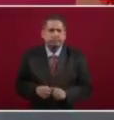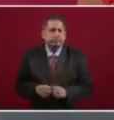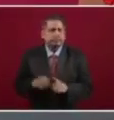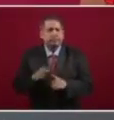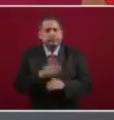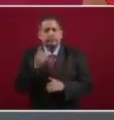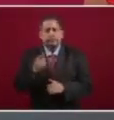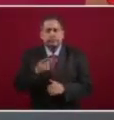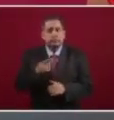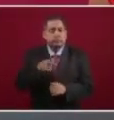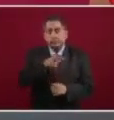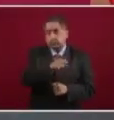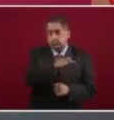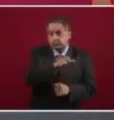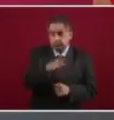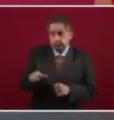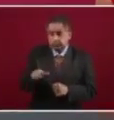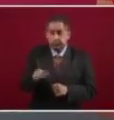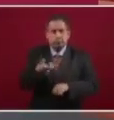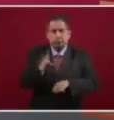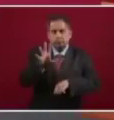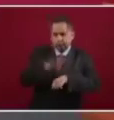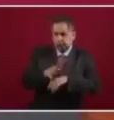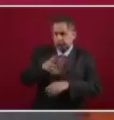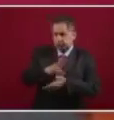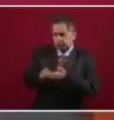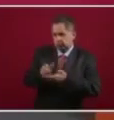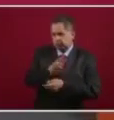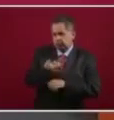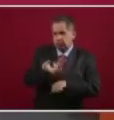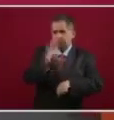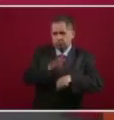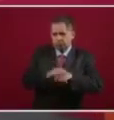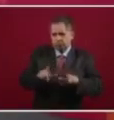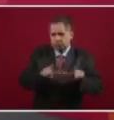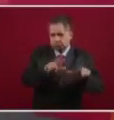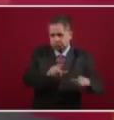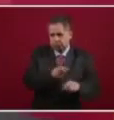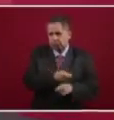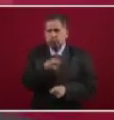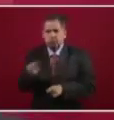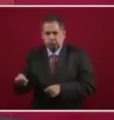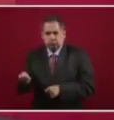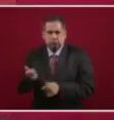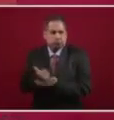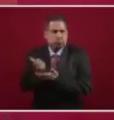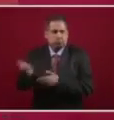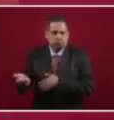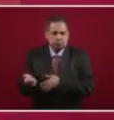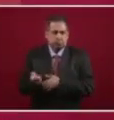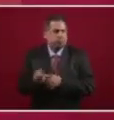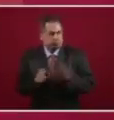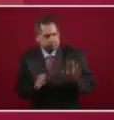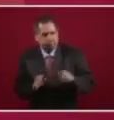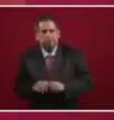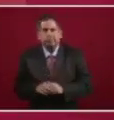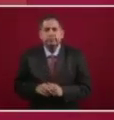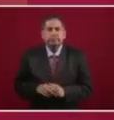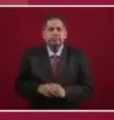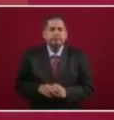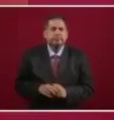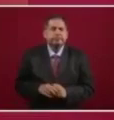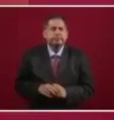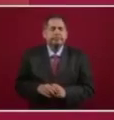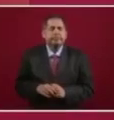porque se pagaba un derecho por tener esas concesiones,